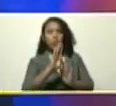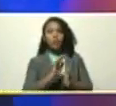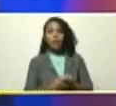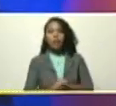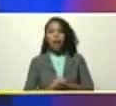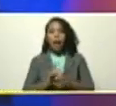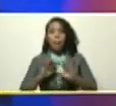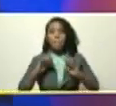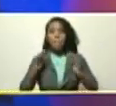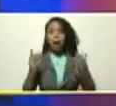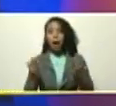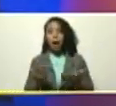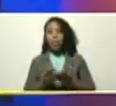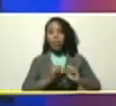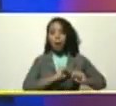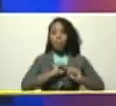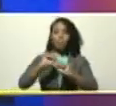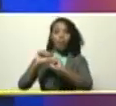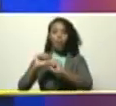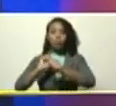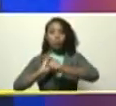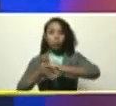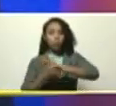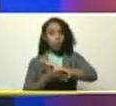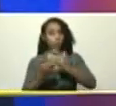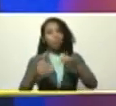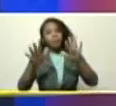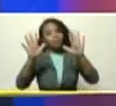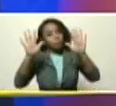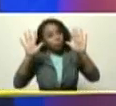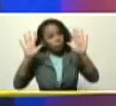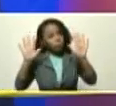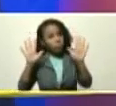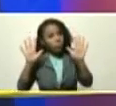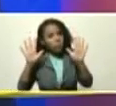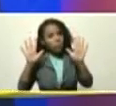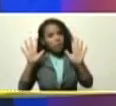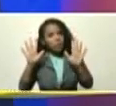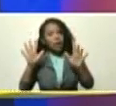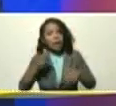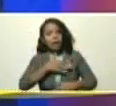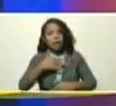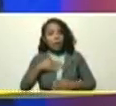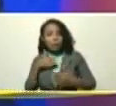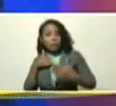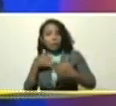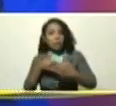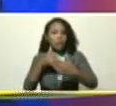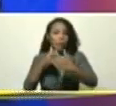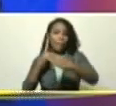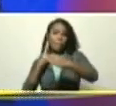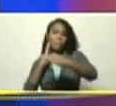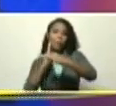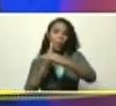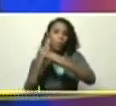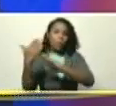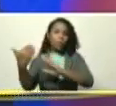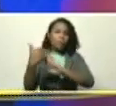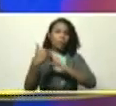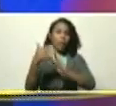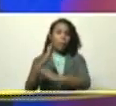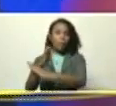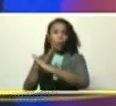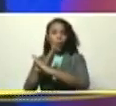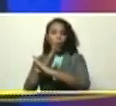la pandemia del COVID-19 a pesar de las pretendidas sanciones, amenazas y bloqueos